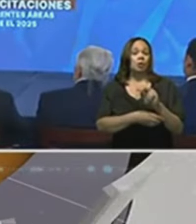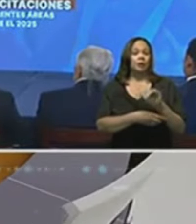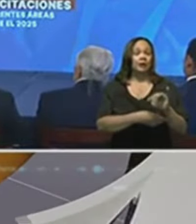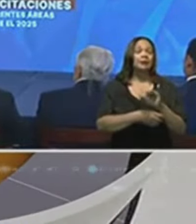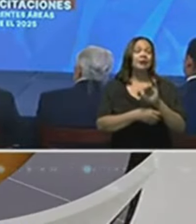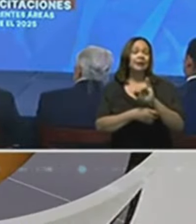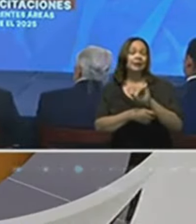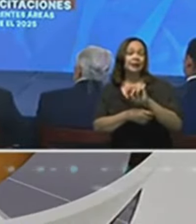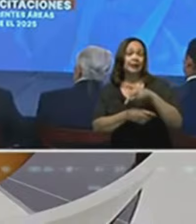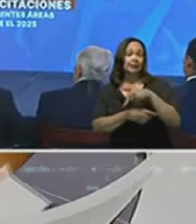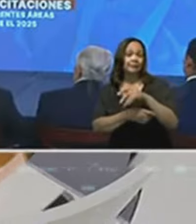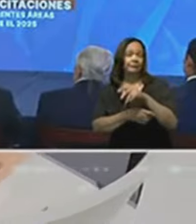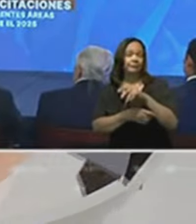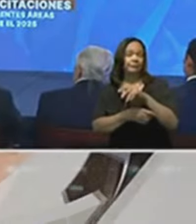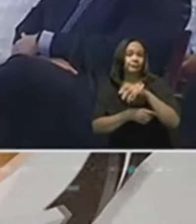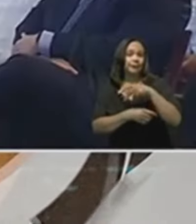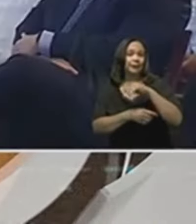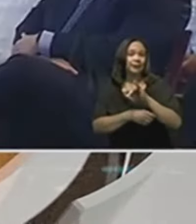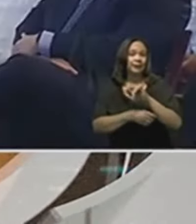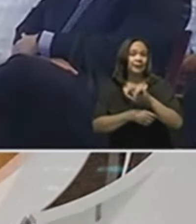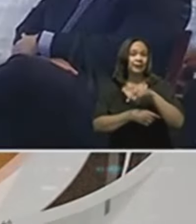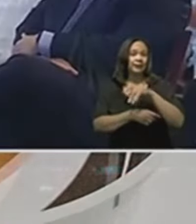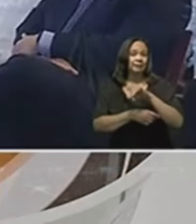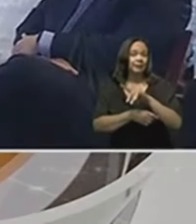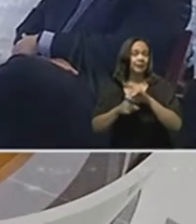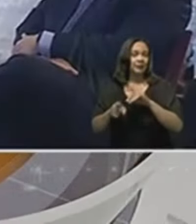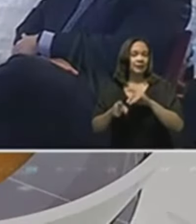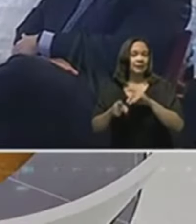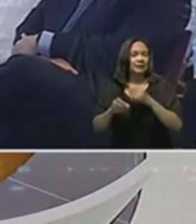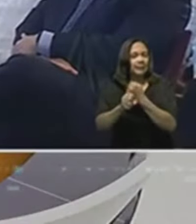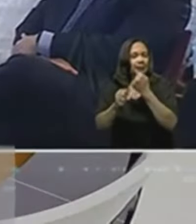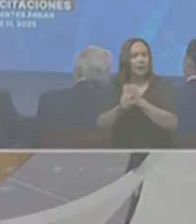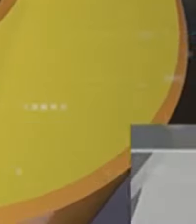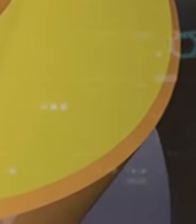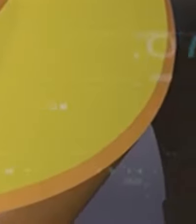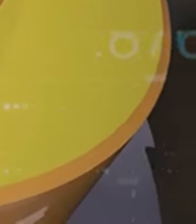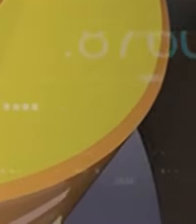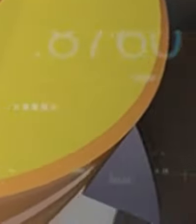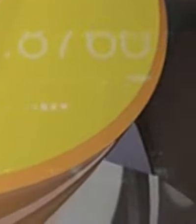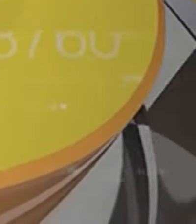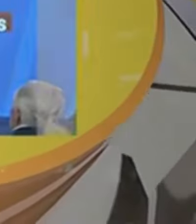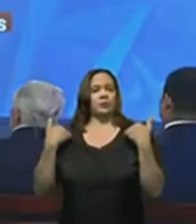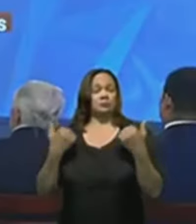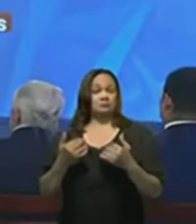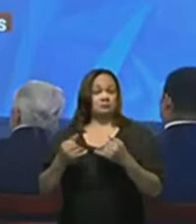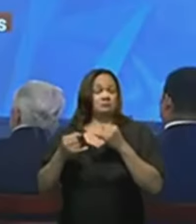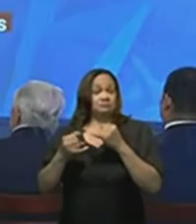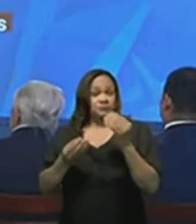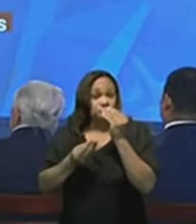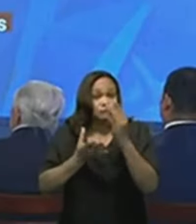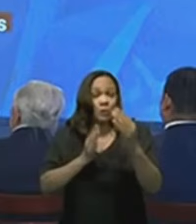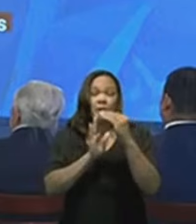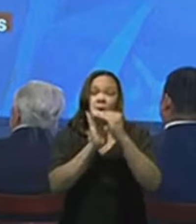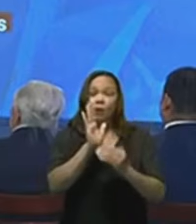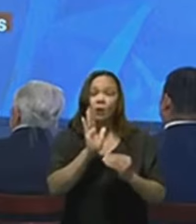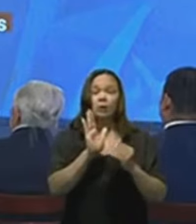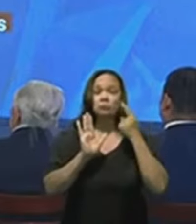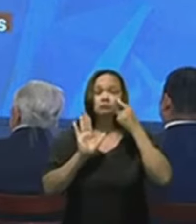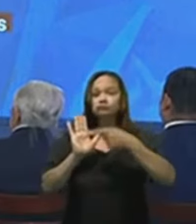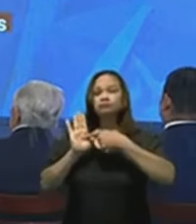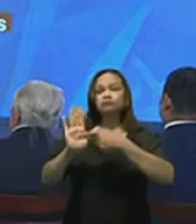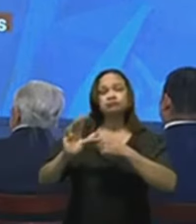de de los programas el presidente le pidió de manera específica a Gloria reyes que